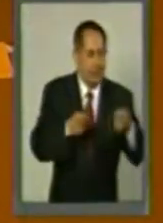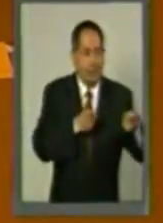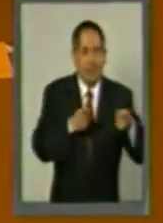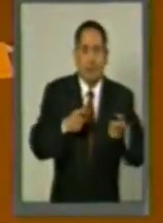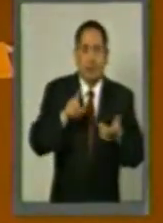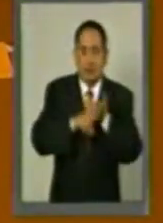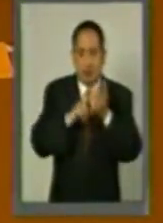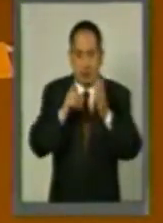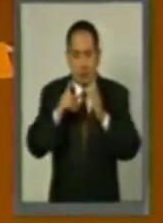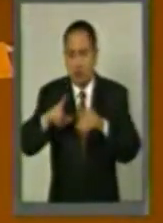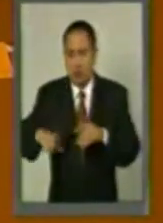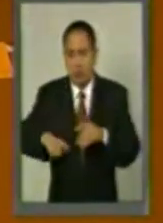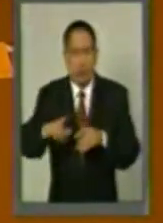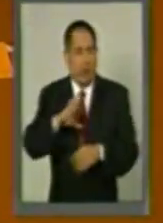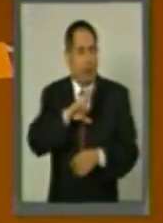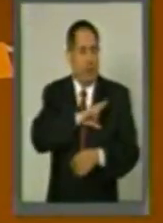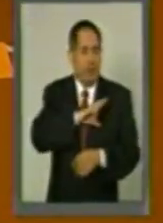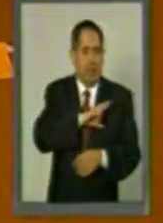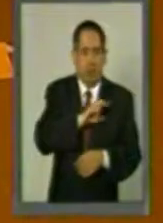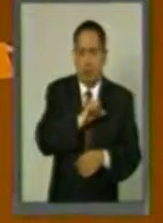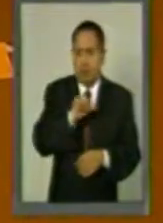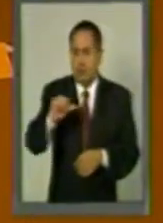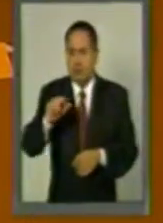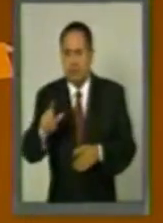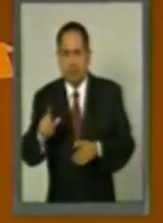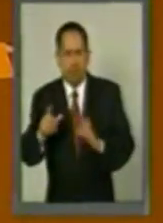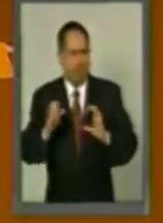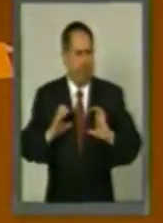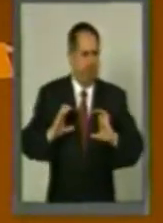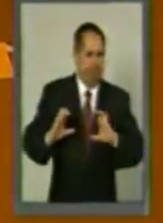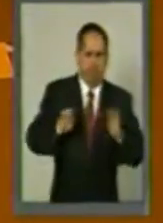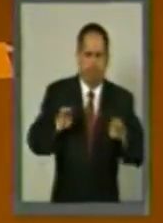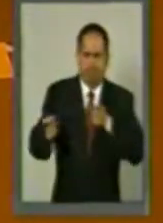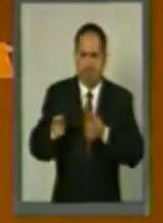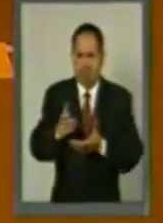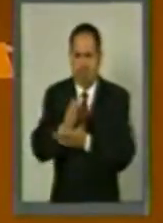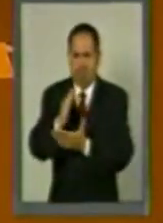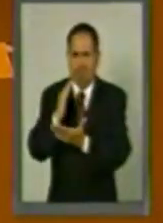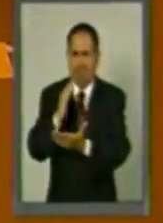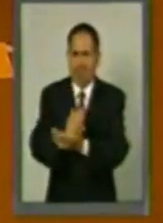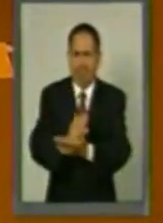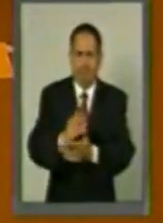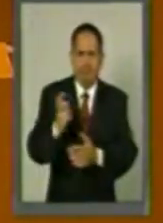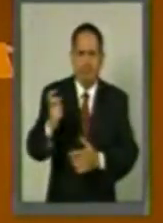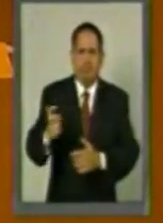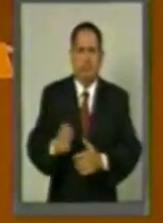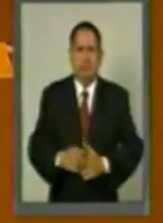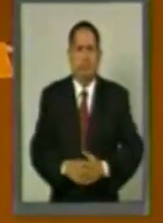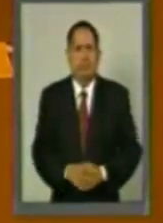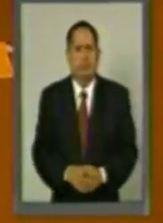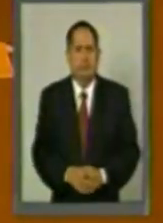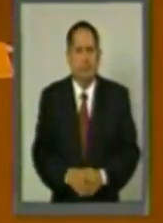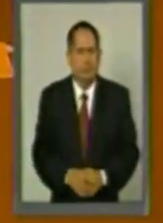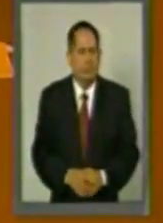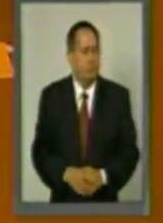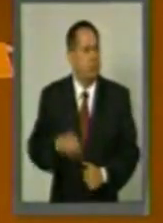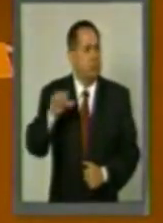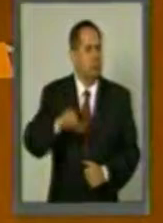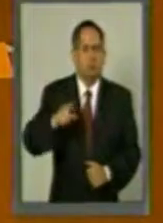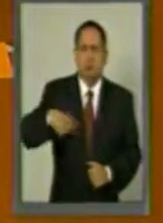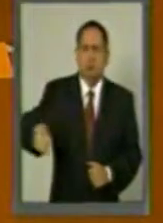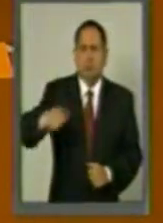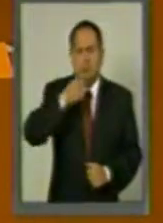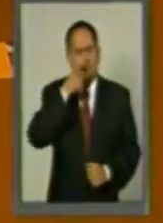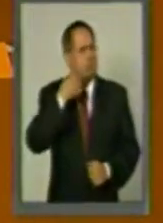espionaje es de los particulares y el Estado lo sanciona. A quienes hoy